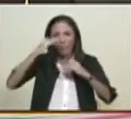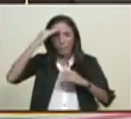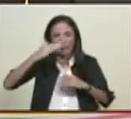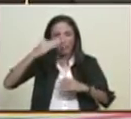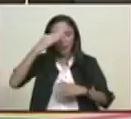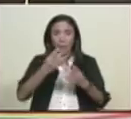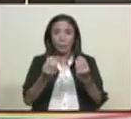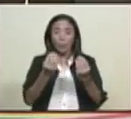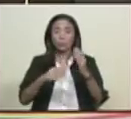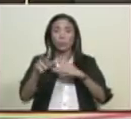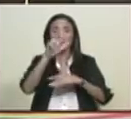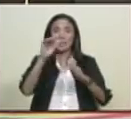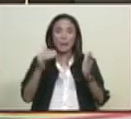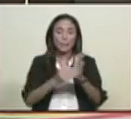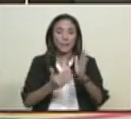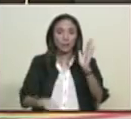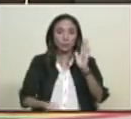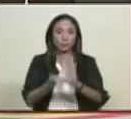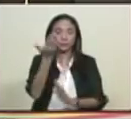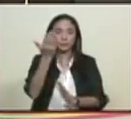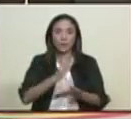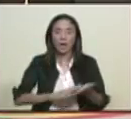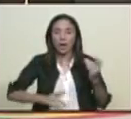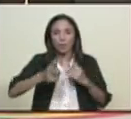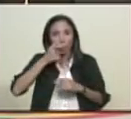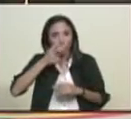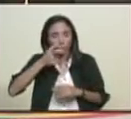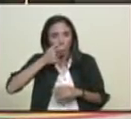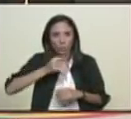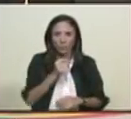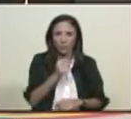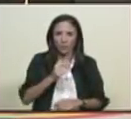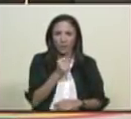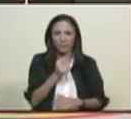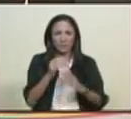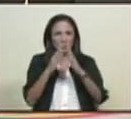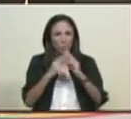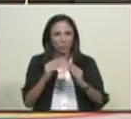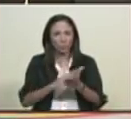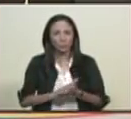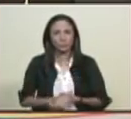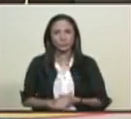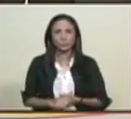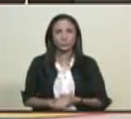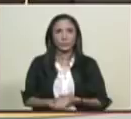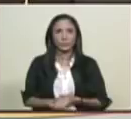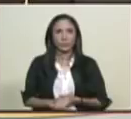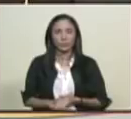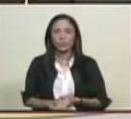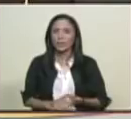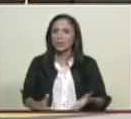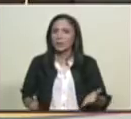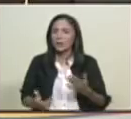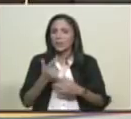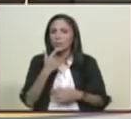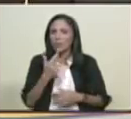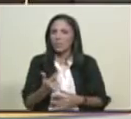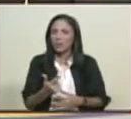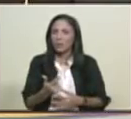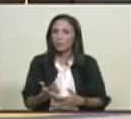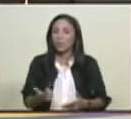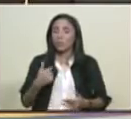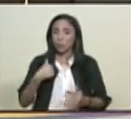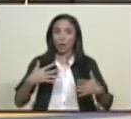Conjunto de anuncios de aumento en medidas de seguridad en Cúcuta. Yo les digo una cosa, yo me